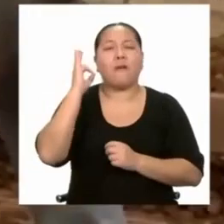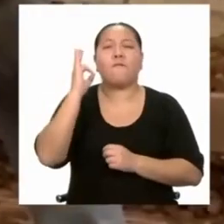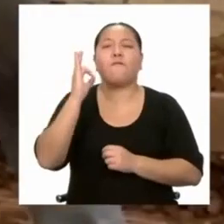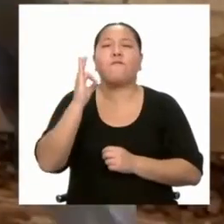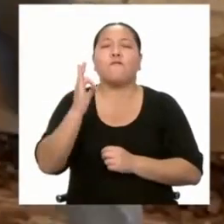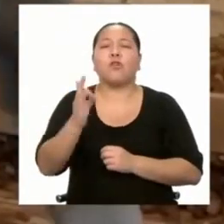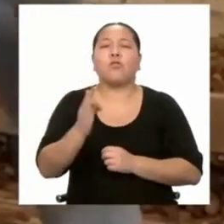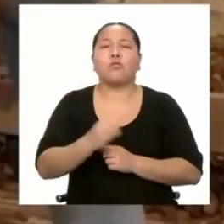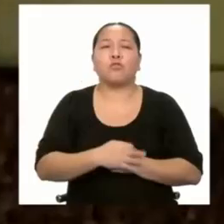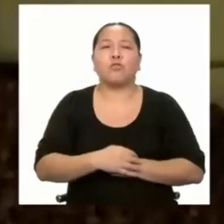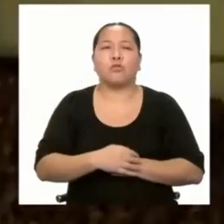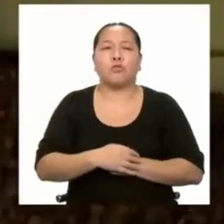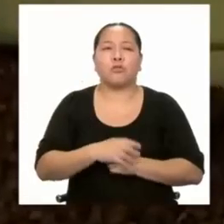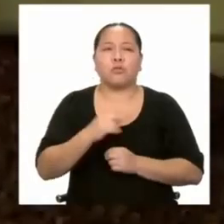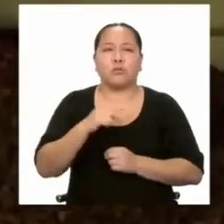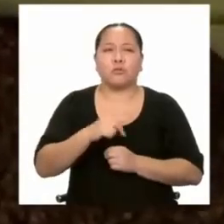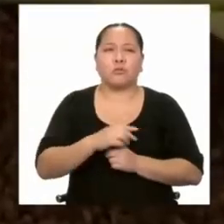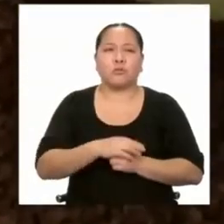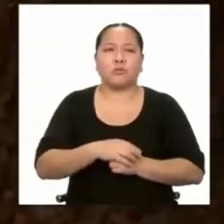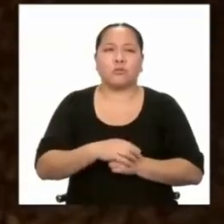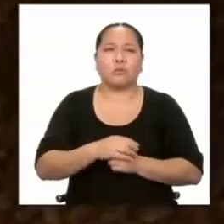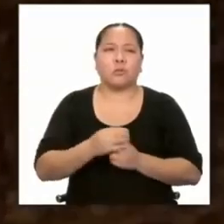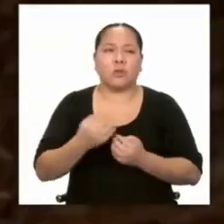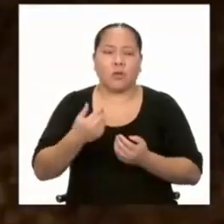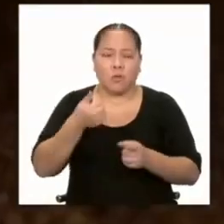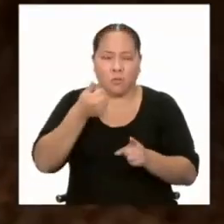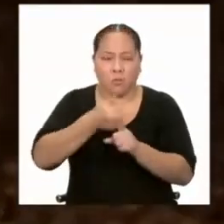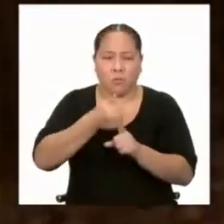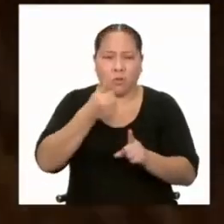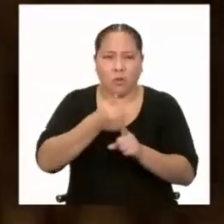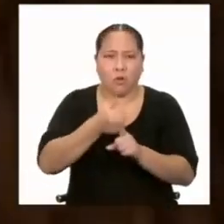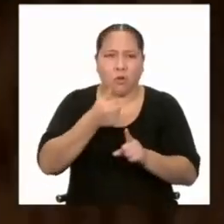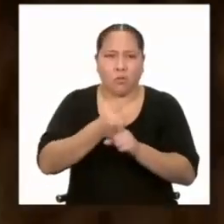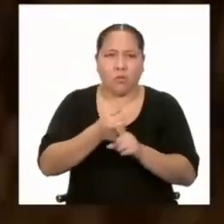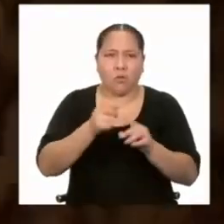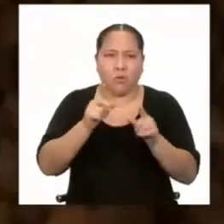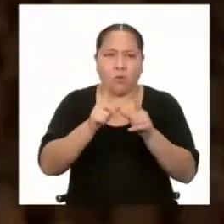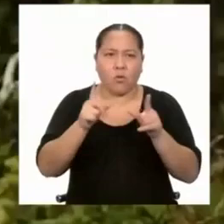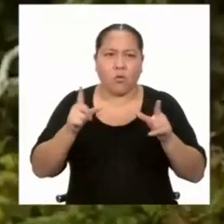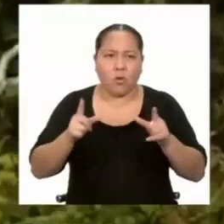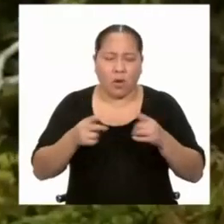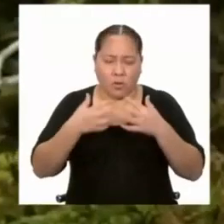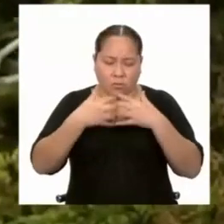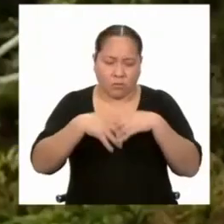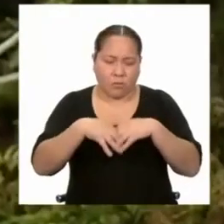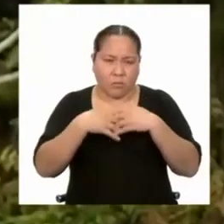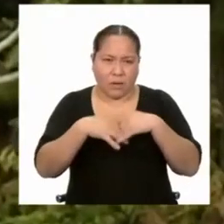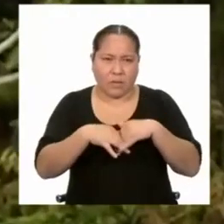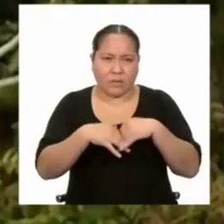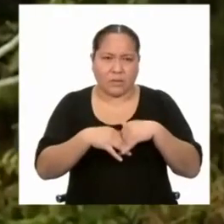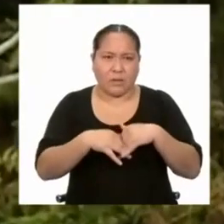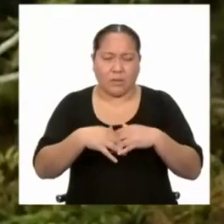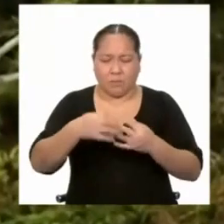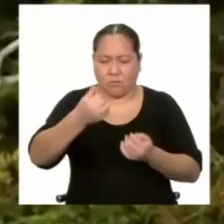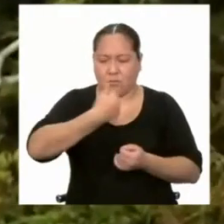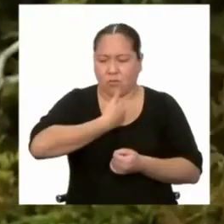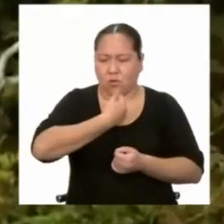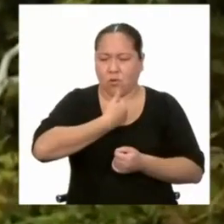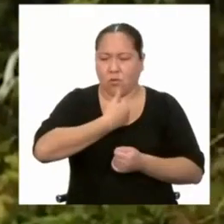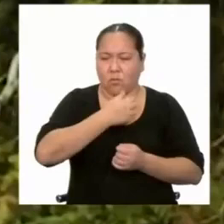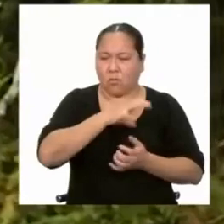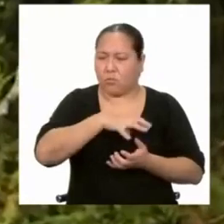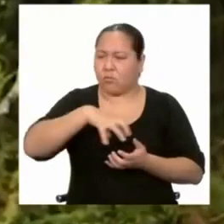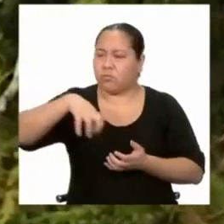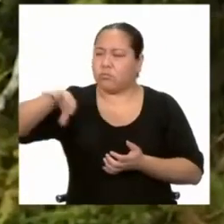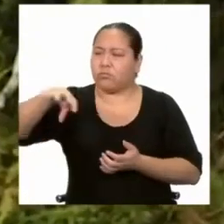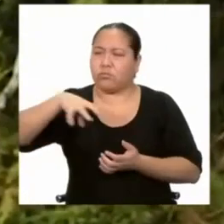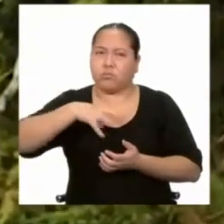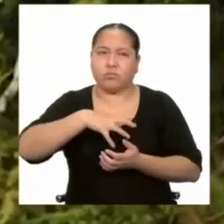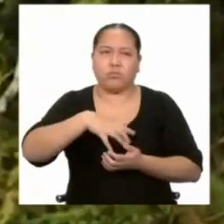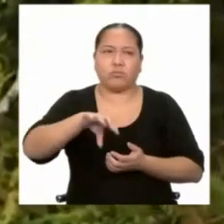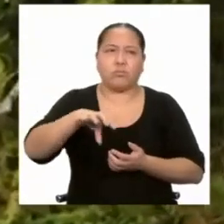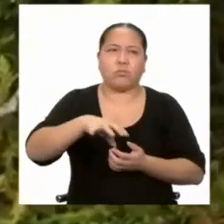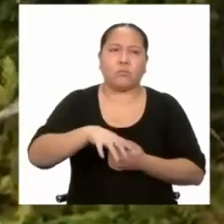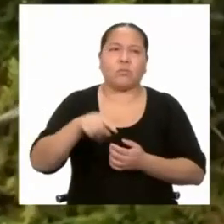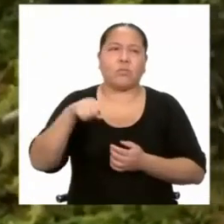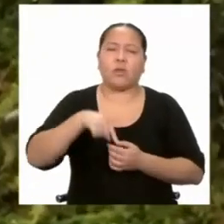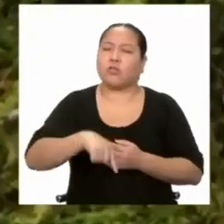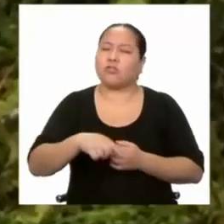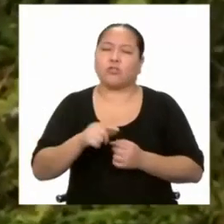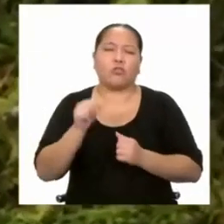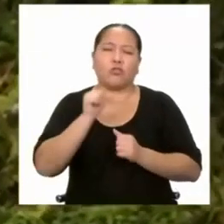¿no? Y que tengamos propia planta y exportemos la castaña ya para que ya nosotros salgamos de la pobreza,